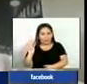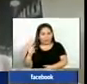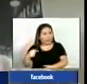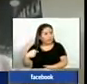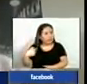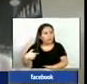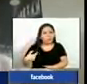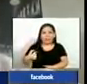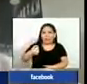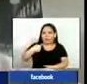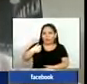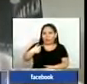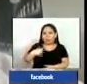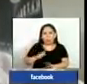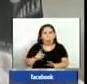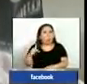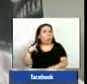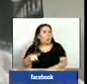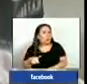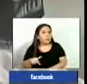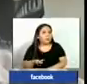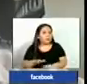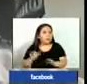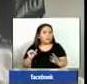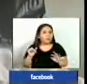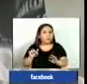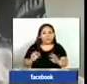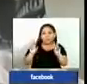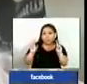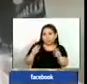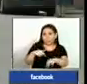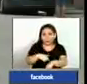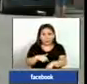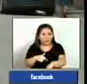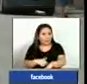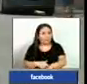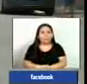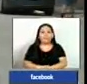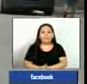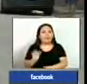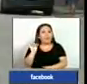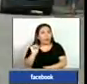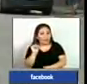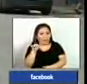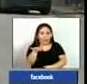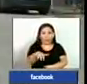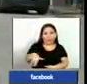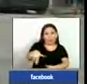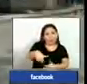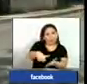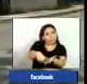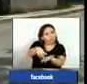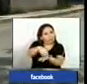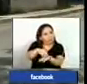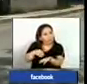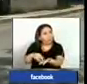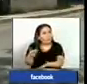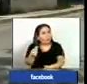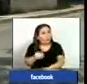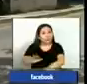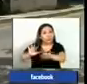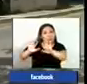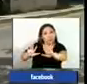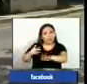permanente, no solo para este momento. Por el momento en este municipio se han reportado 10